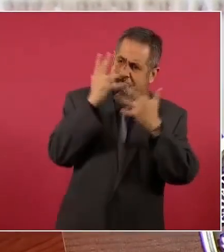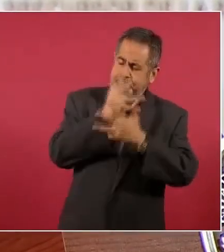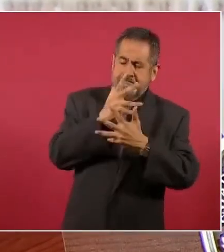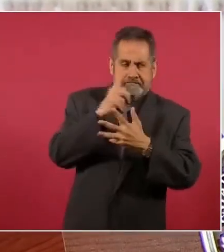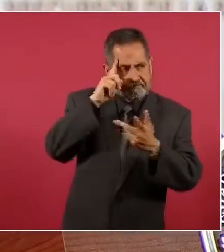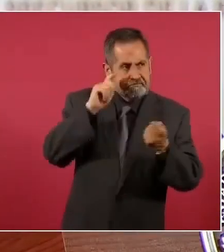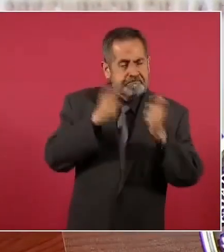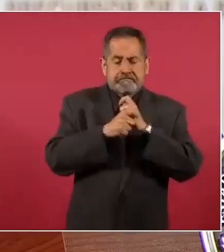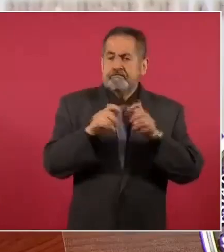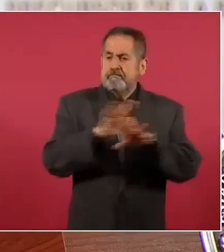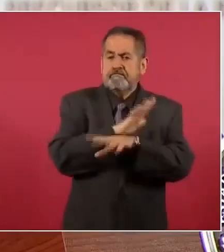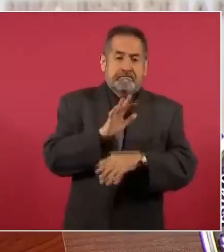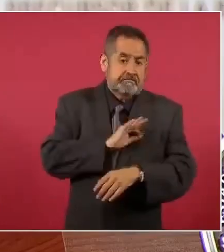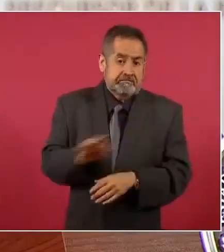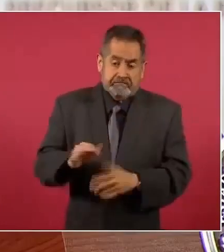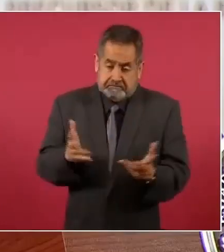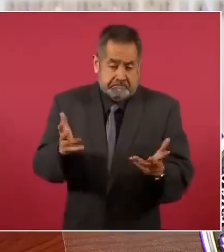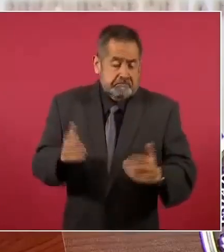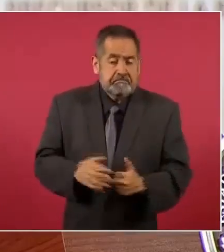Si